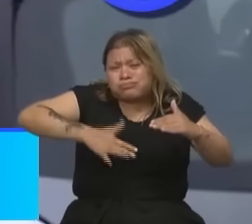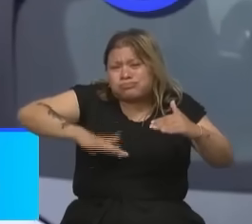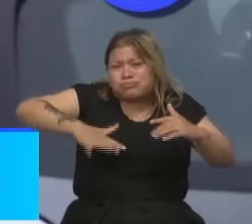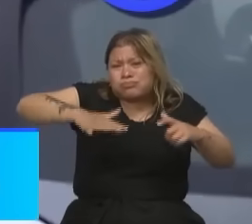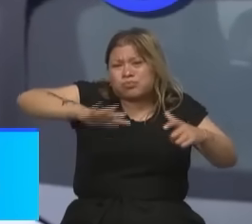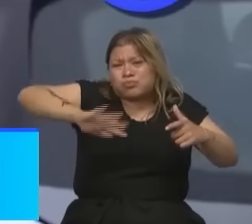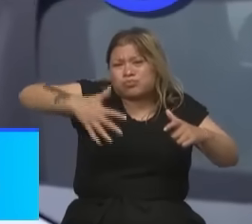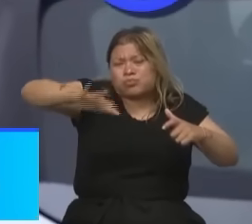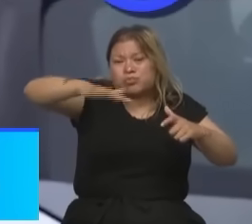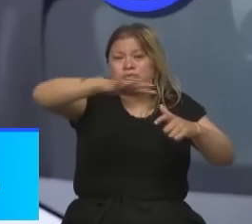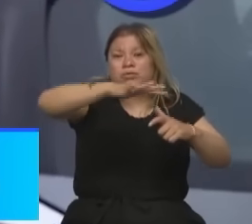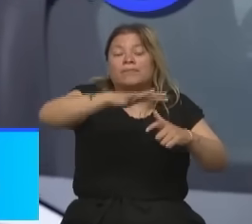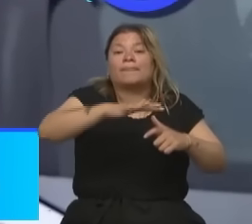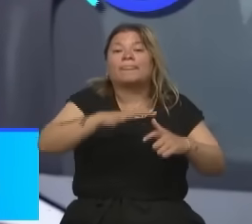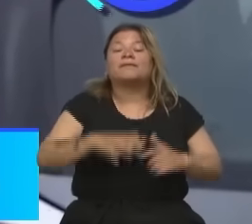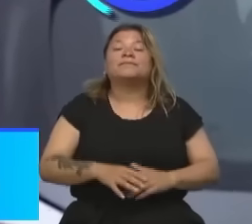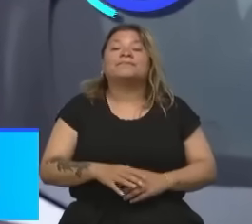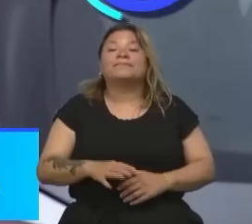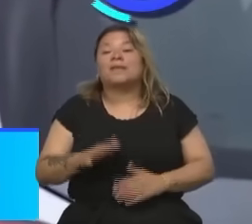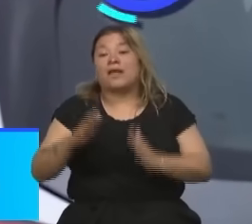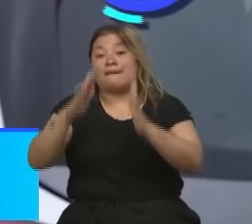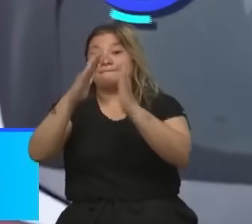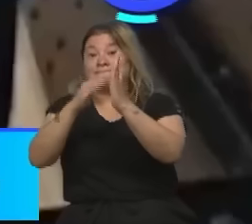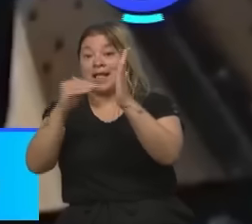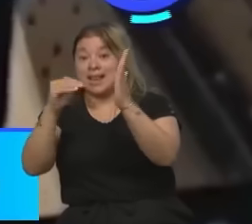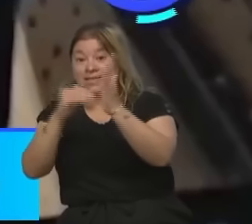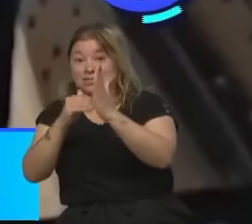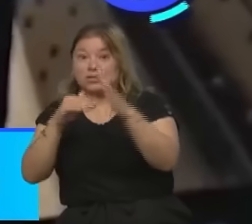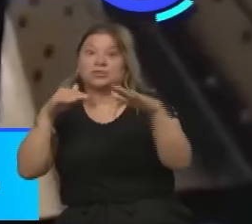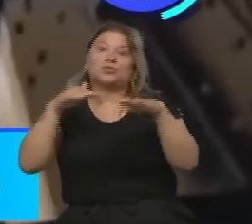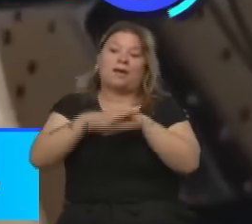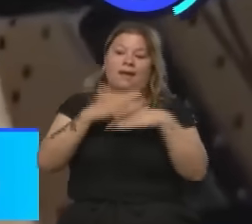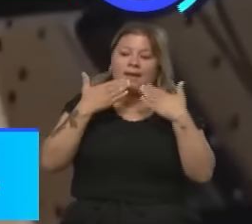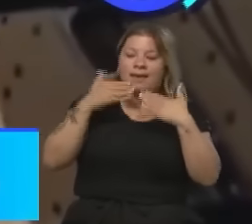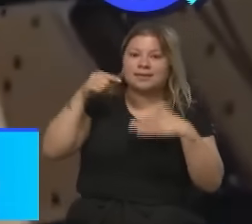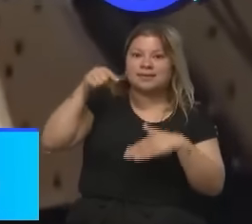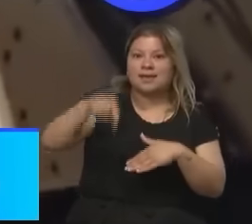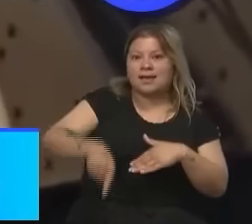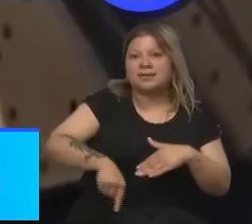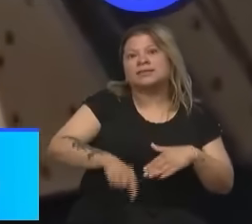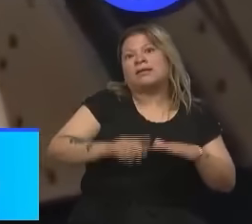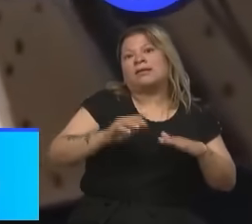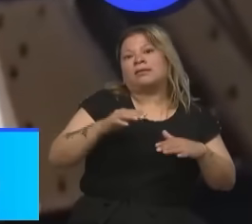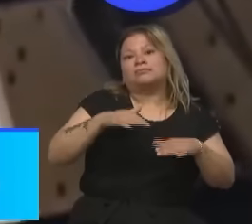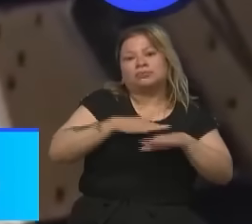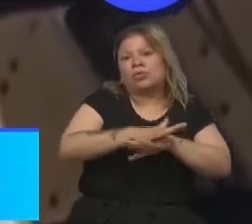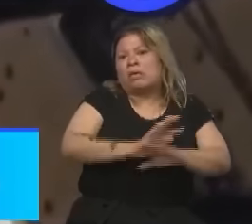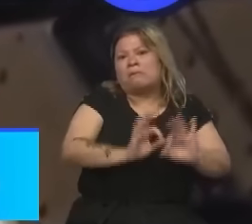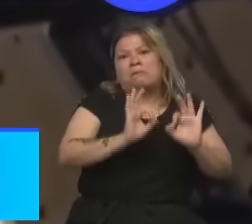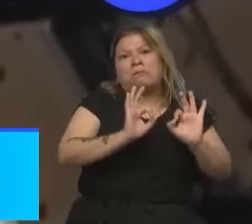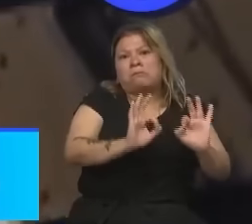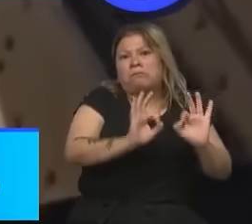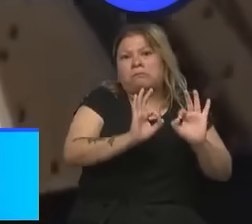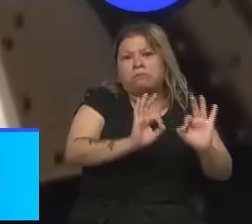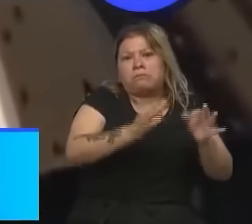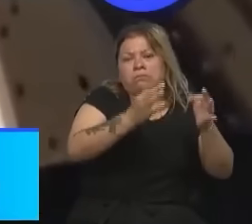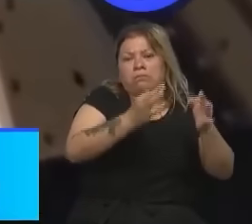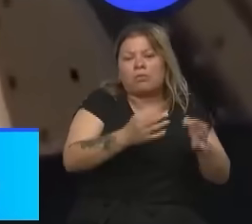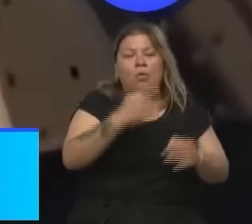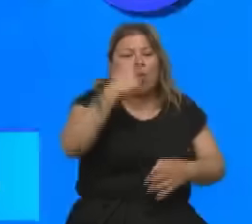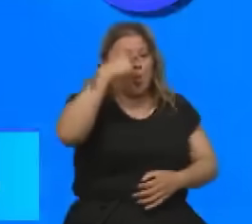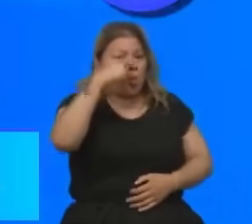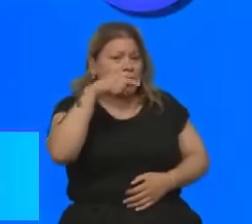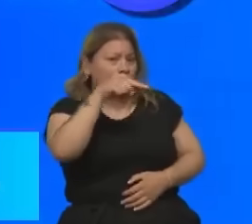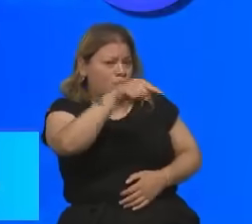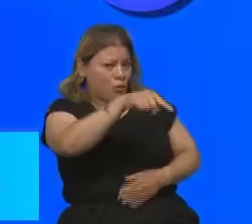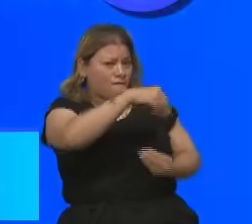ha evitado que la ciudad y el centro de Valencia hoy no haya sufrido ningún daño. Impresionante. Matías, por último, quedarnos tranquilos de que